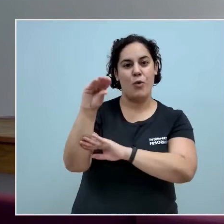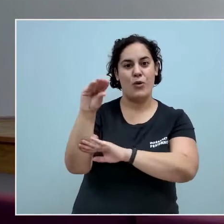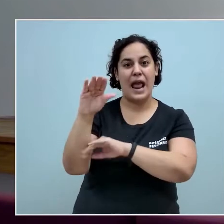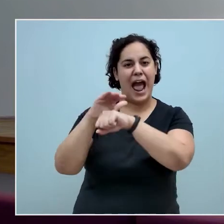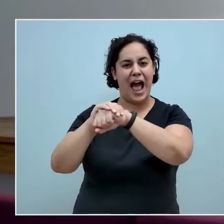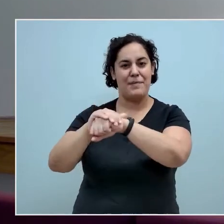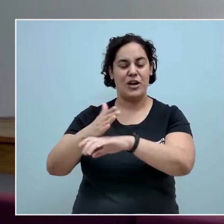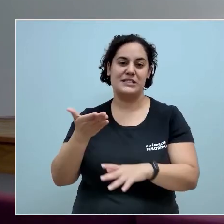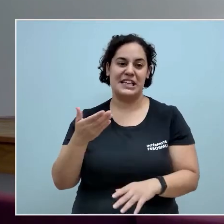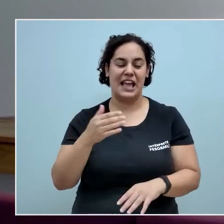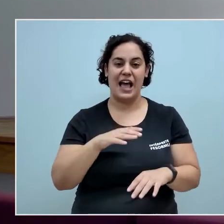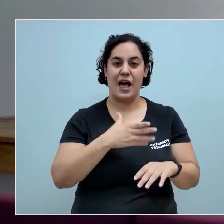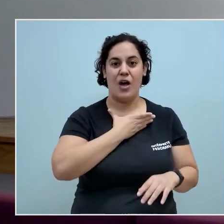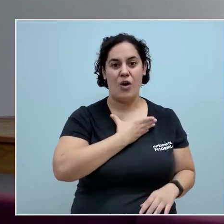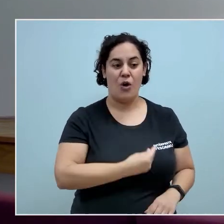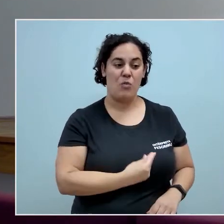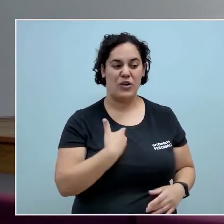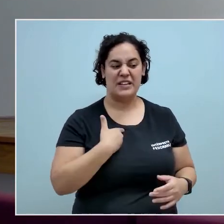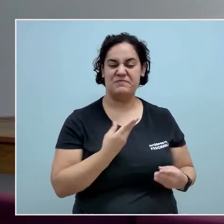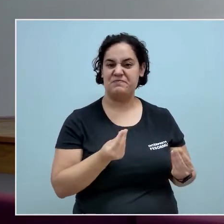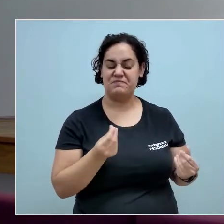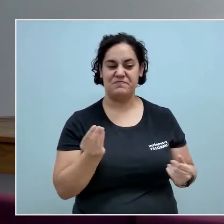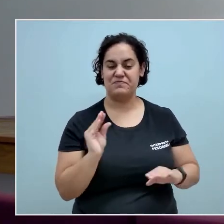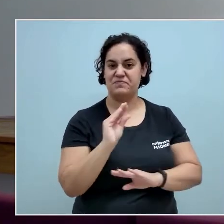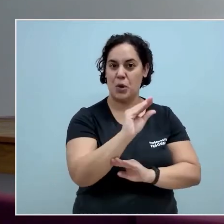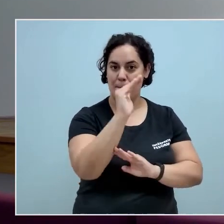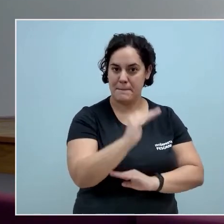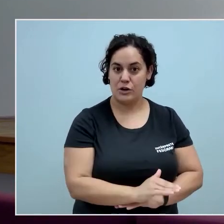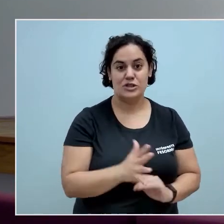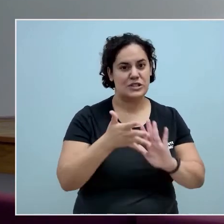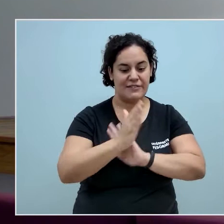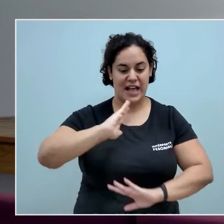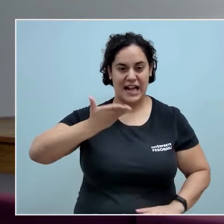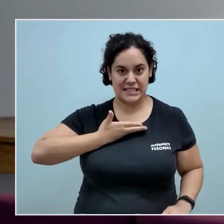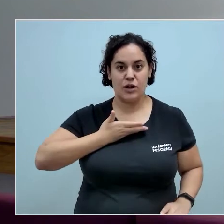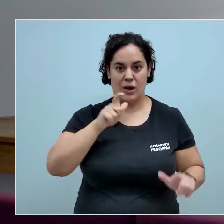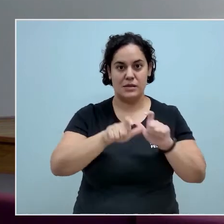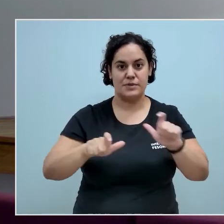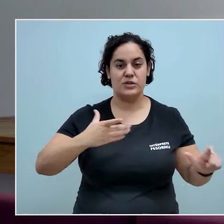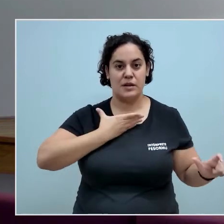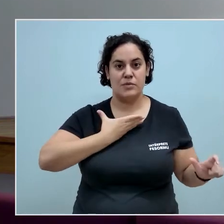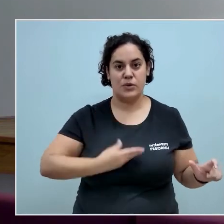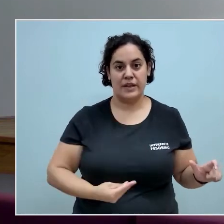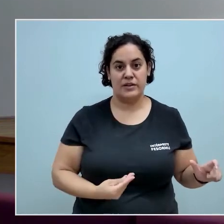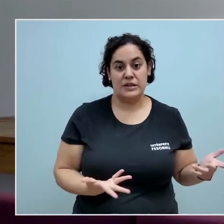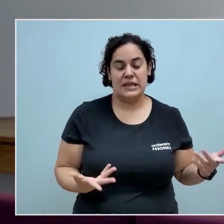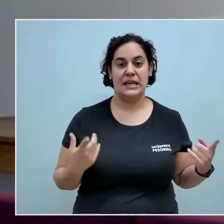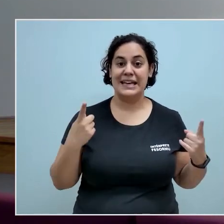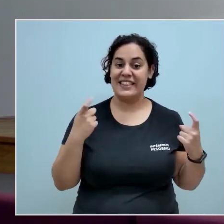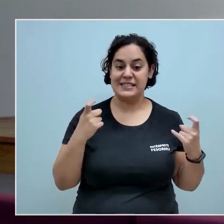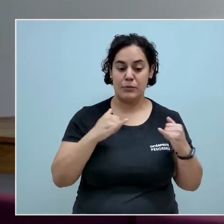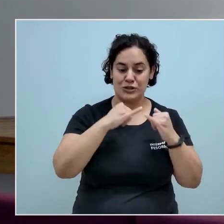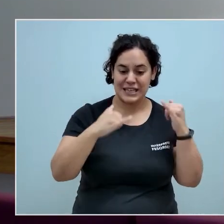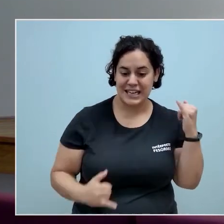la lucha contra la COVID. Estamos ante un nuevo castigo que condena a los murcianos a una salida más lenta de la